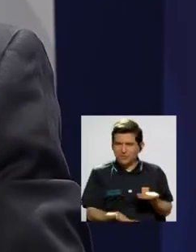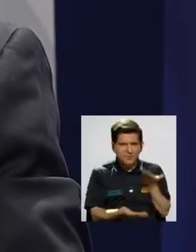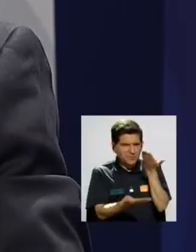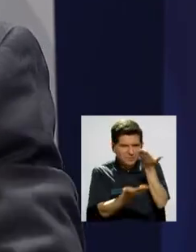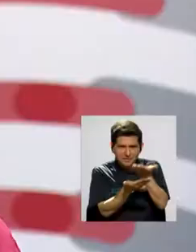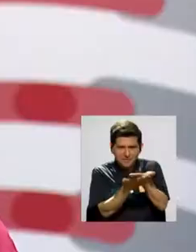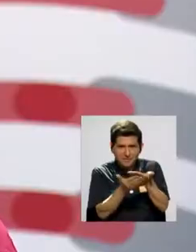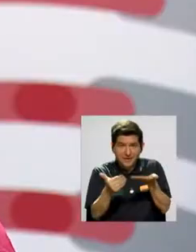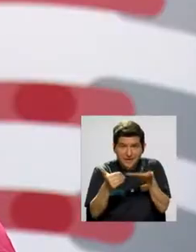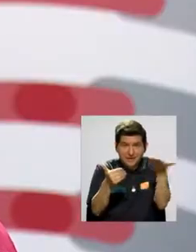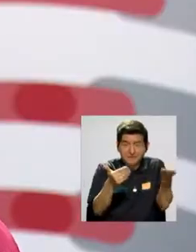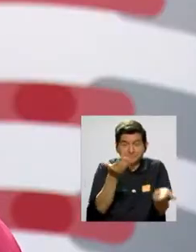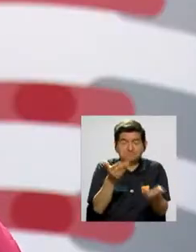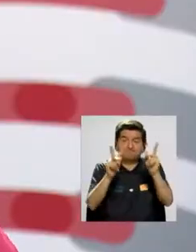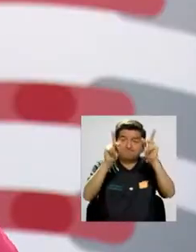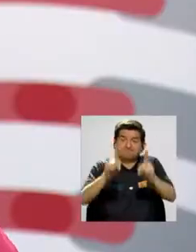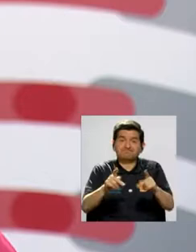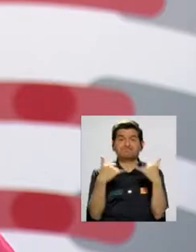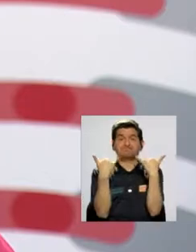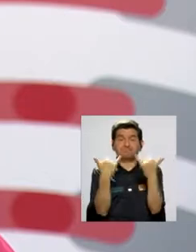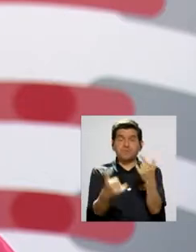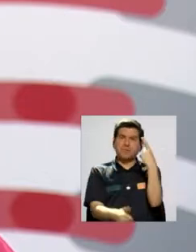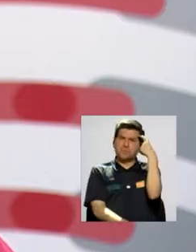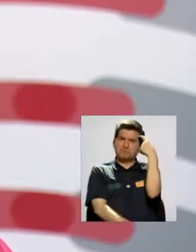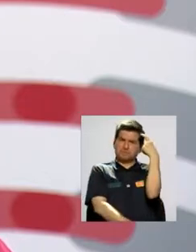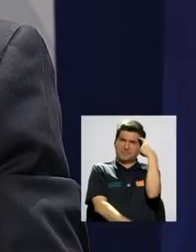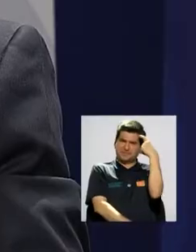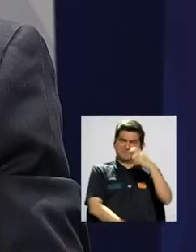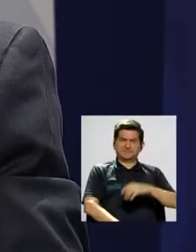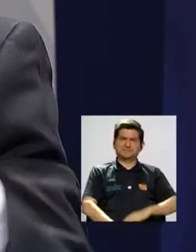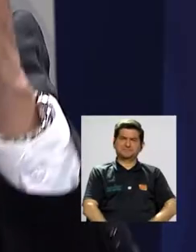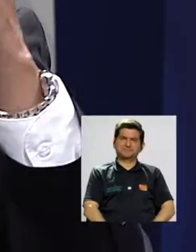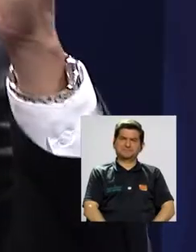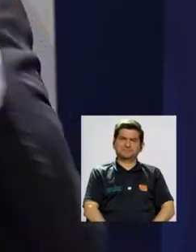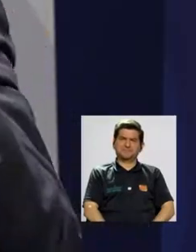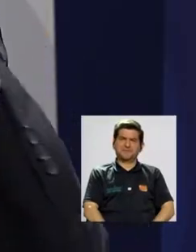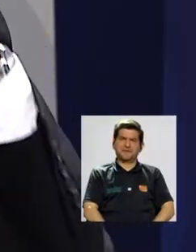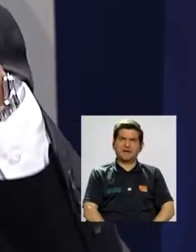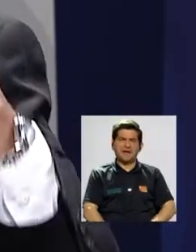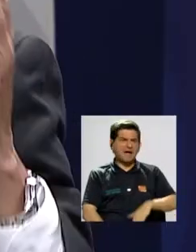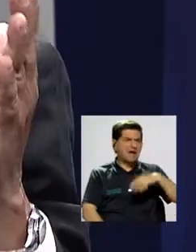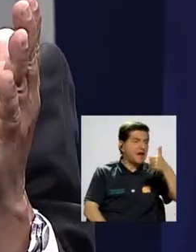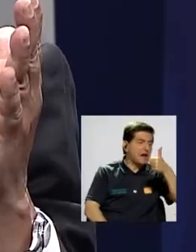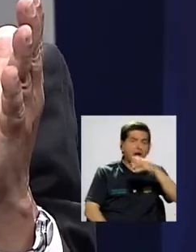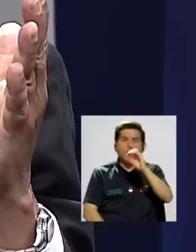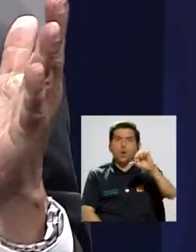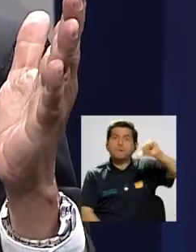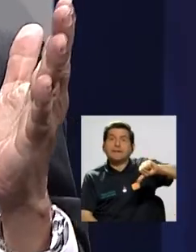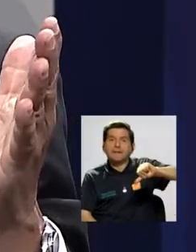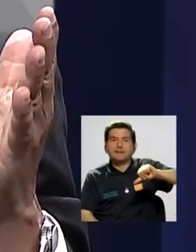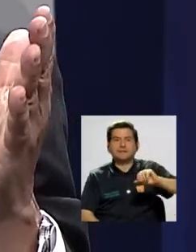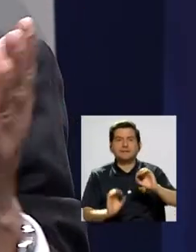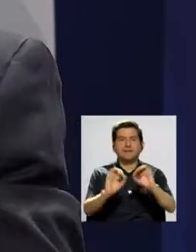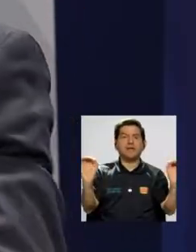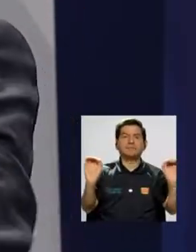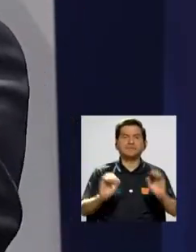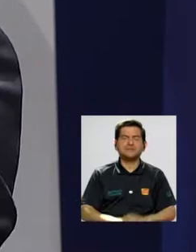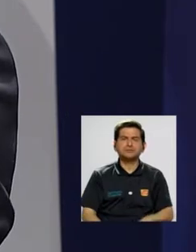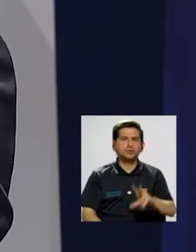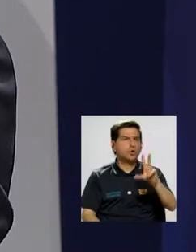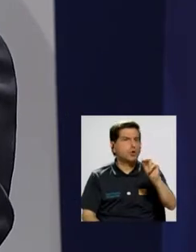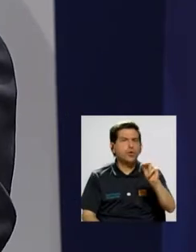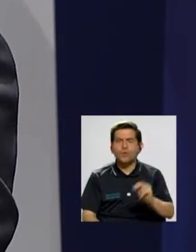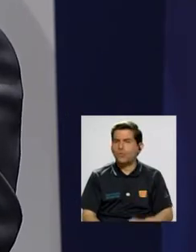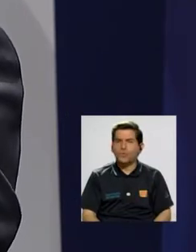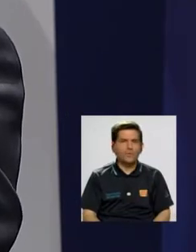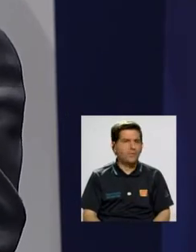¿verdad?, probablemente muchas personas en este momento están pensando que ganamos o perdimos. No, este espacio